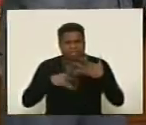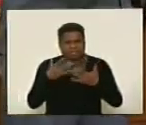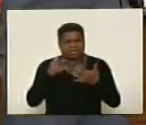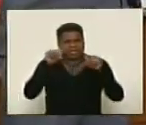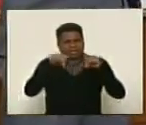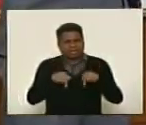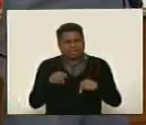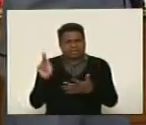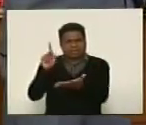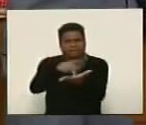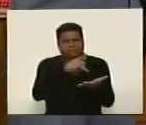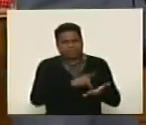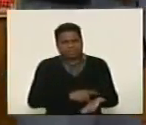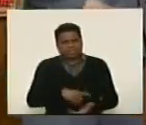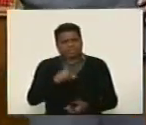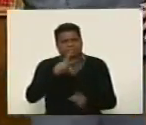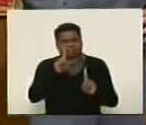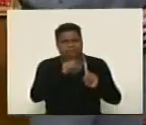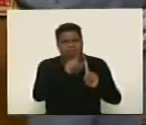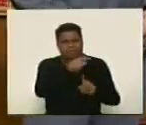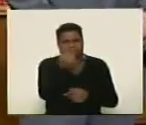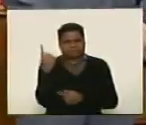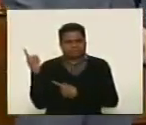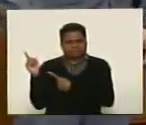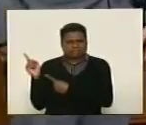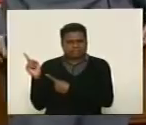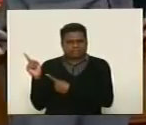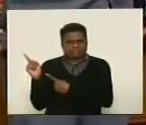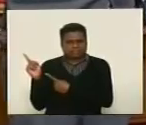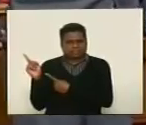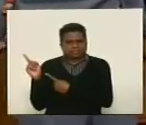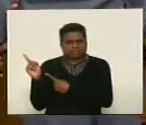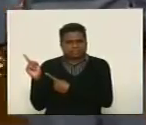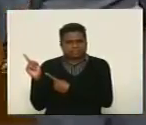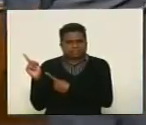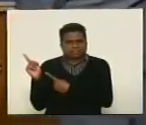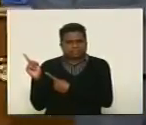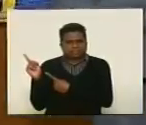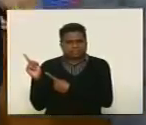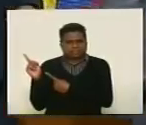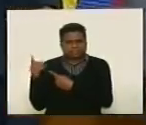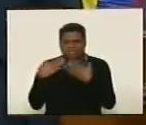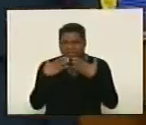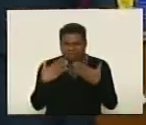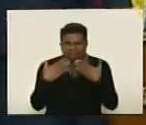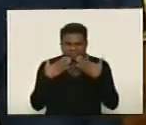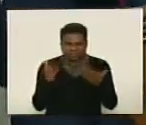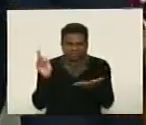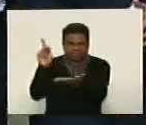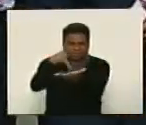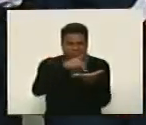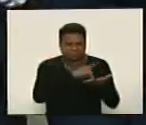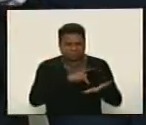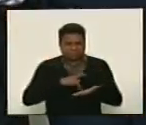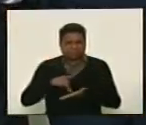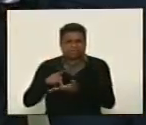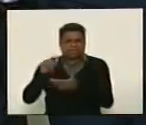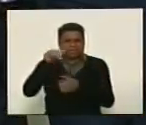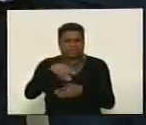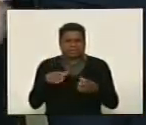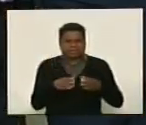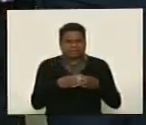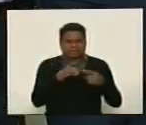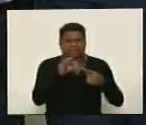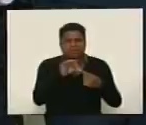presencia, Jonathan Gorsira, Samuel Pérez, Andrés Avelino y Laura Carreño, gracias por habernos acompañado.